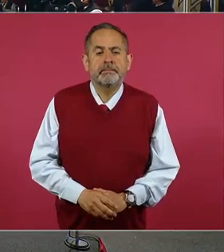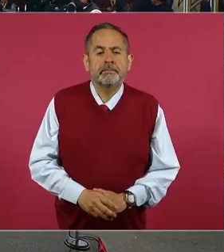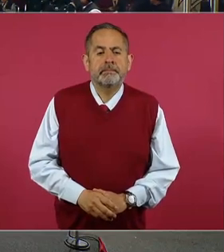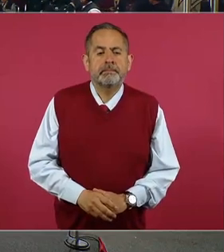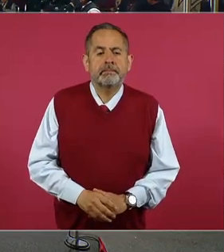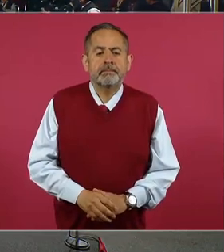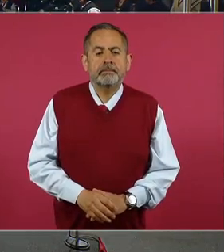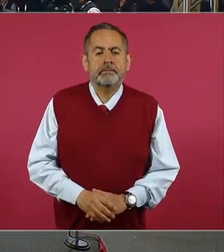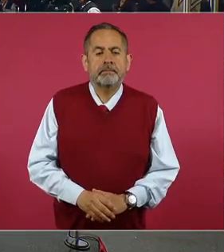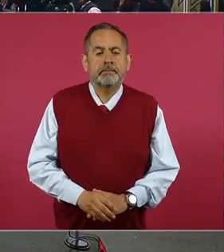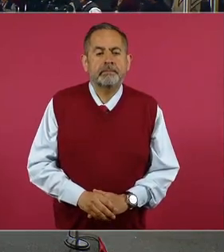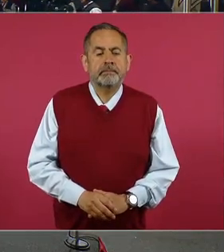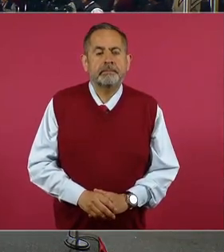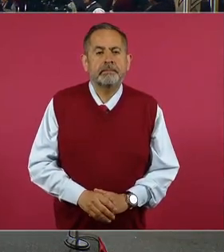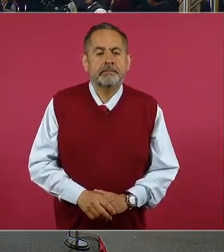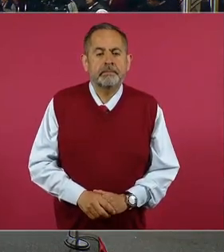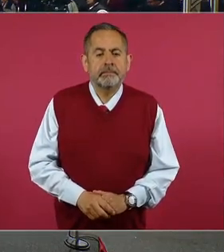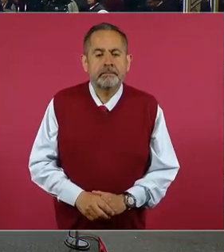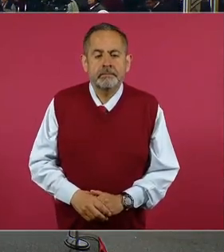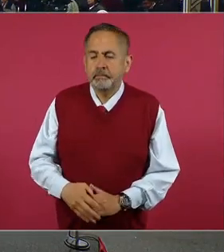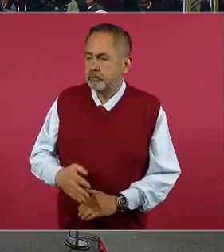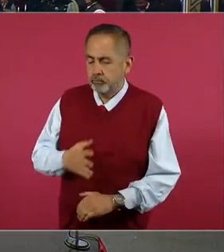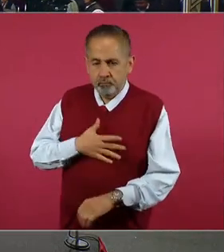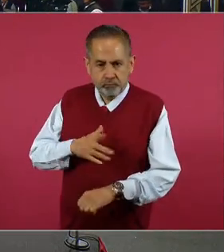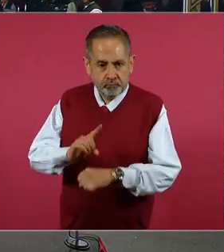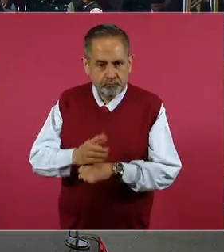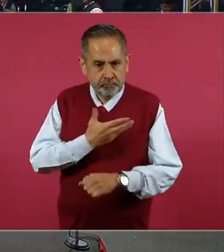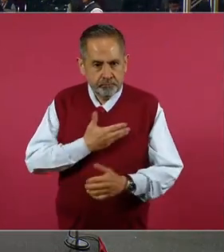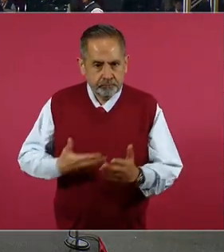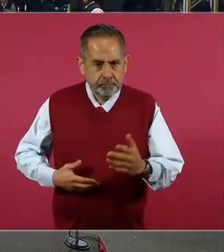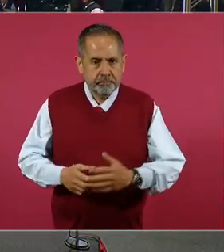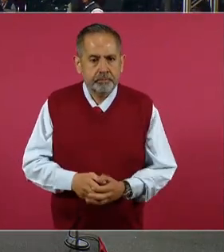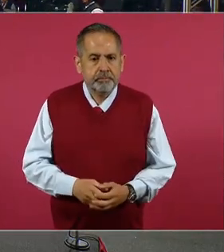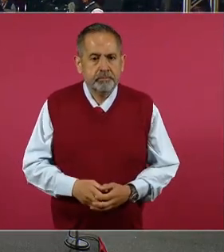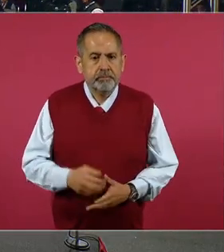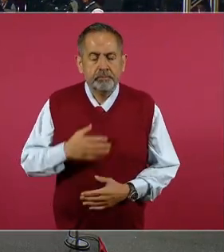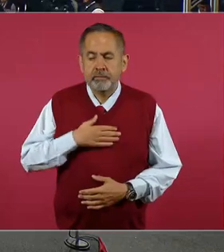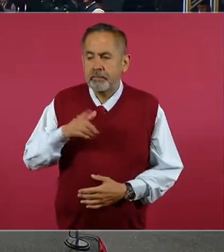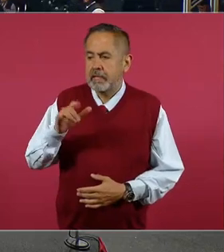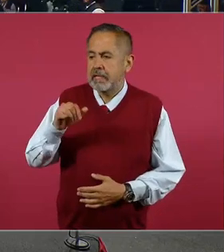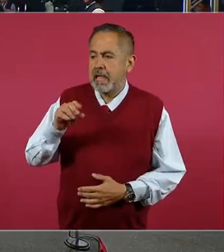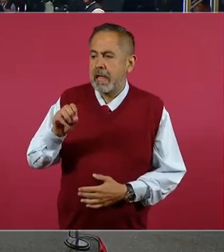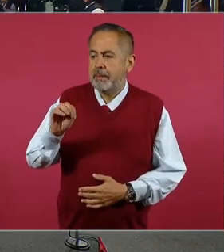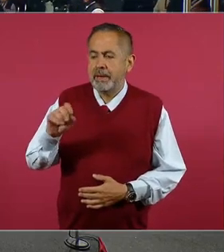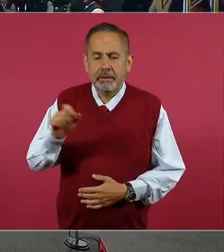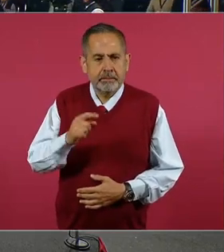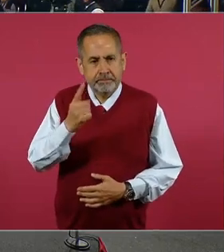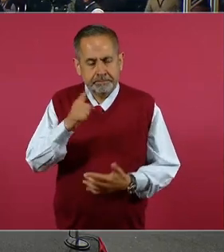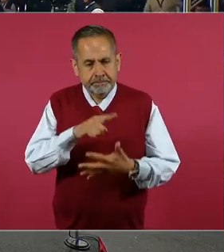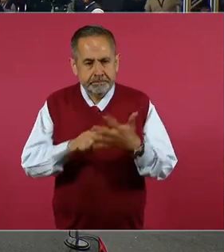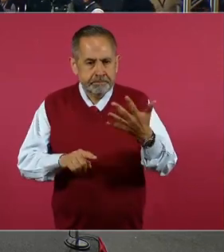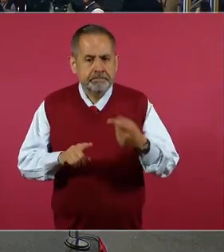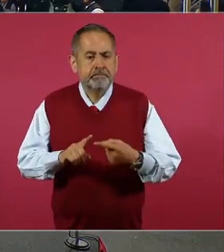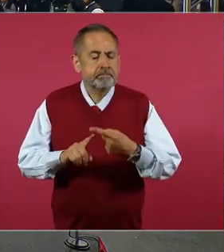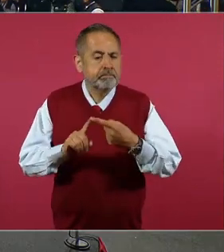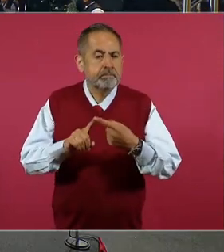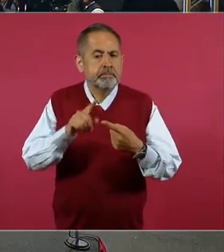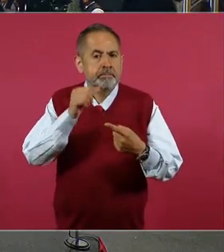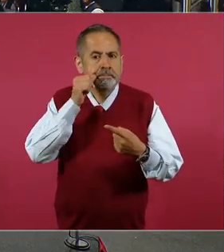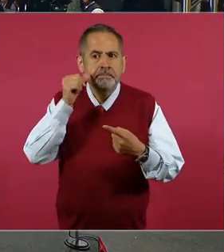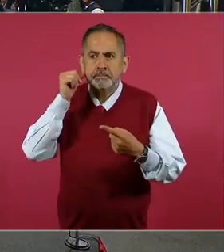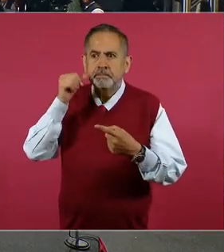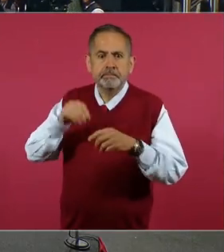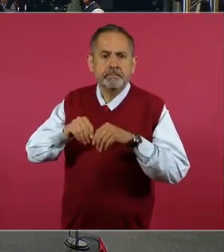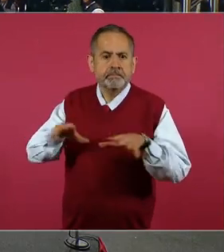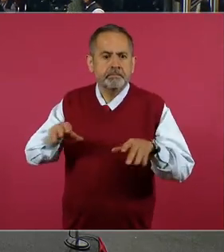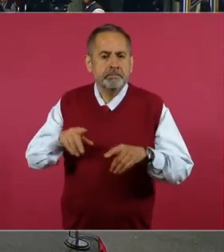Así. Buenos días, presidente. Es Delsin Juárez, de Cilínea MX. Primero, presidente, bueno, pues ayer se dio a conocer